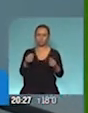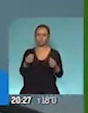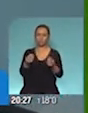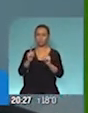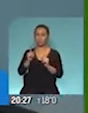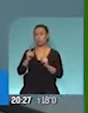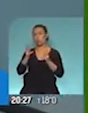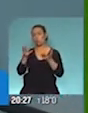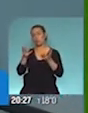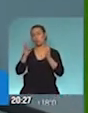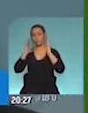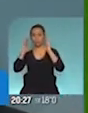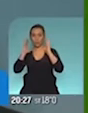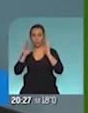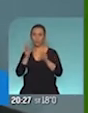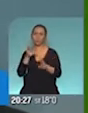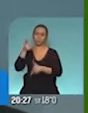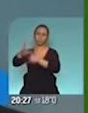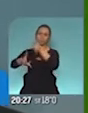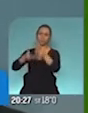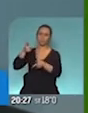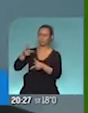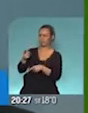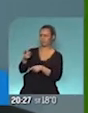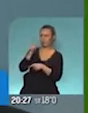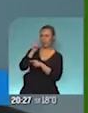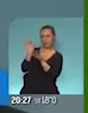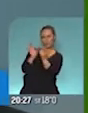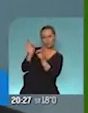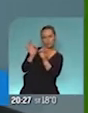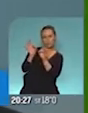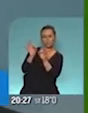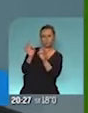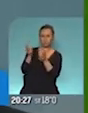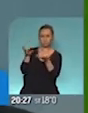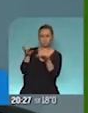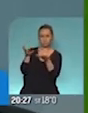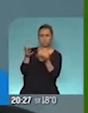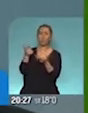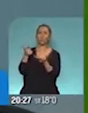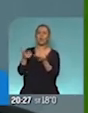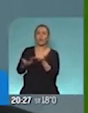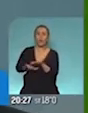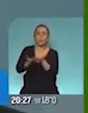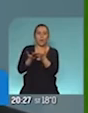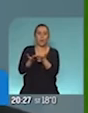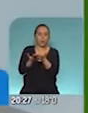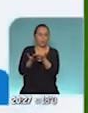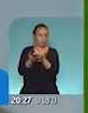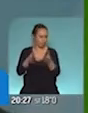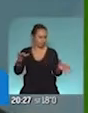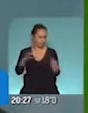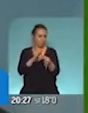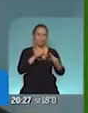sigue teniendo actividades políticas y no queda frisado en su casa esperando que lo llamen, sino que tiene contactos,